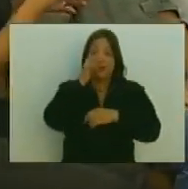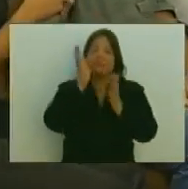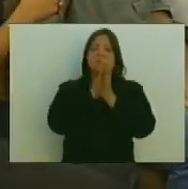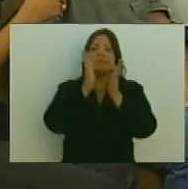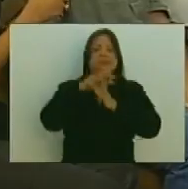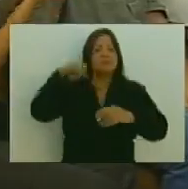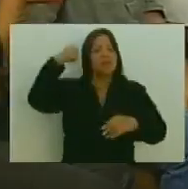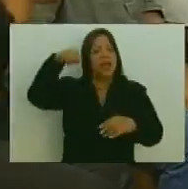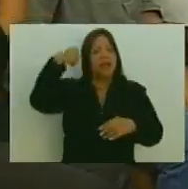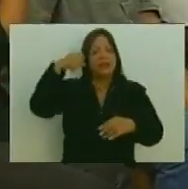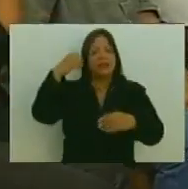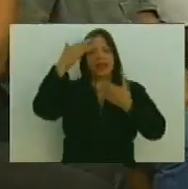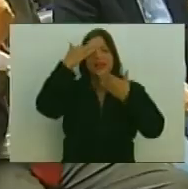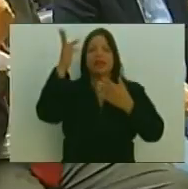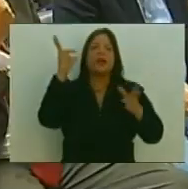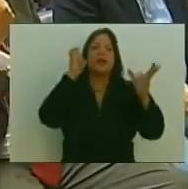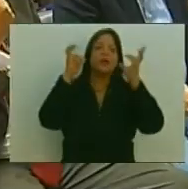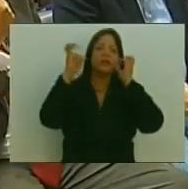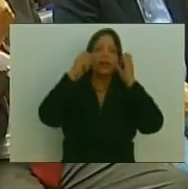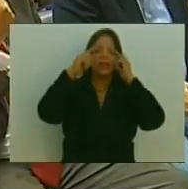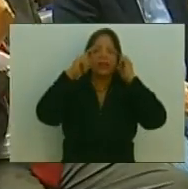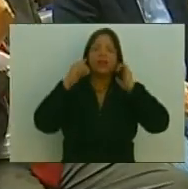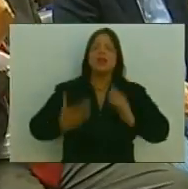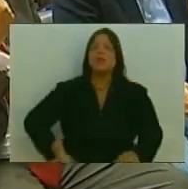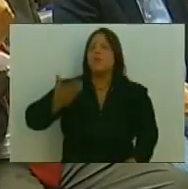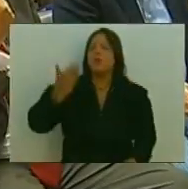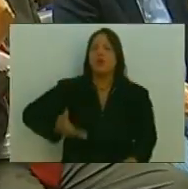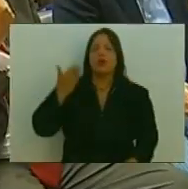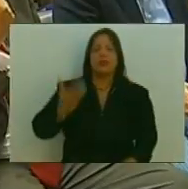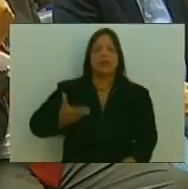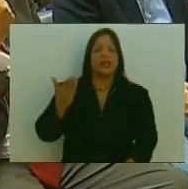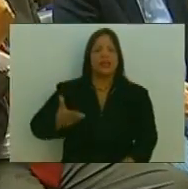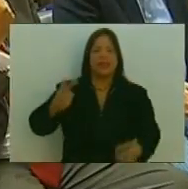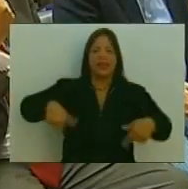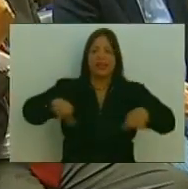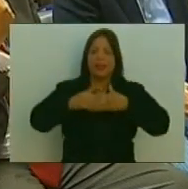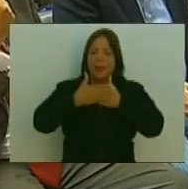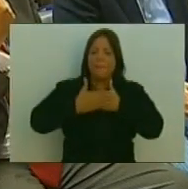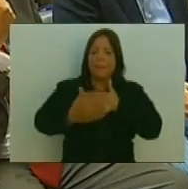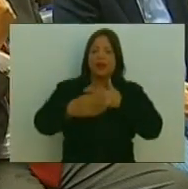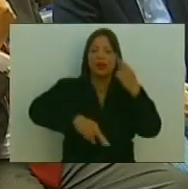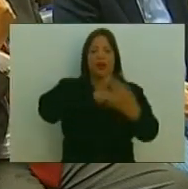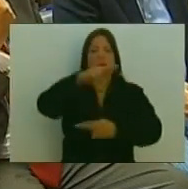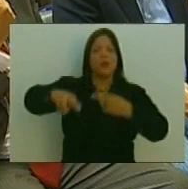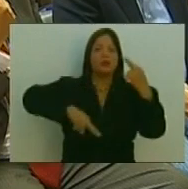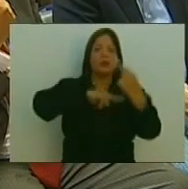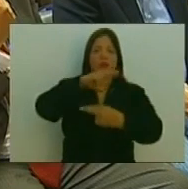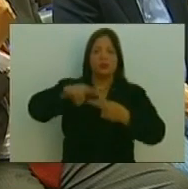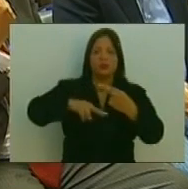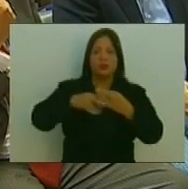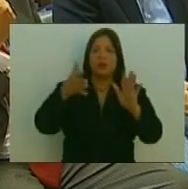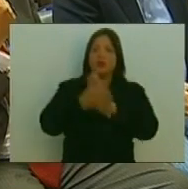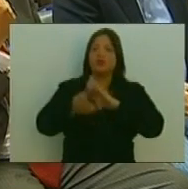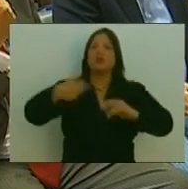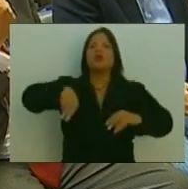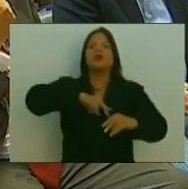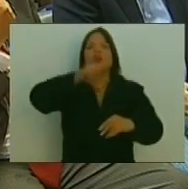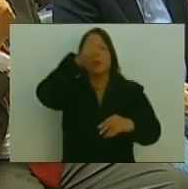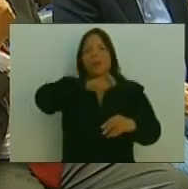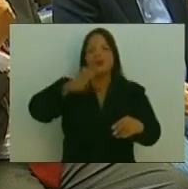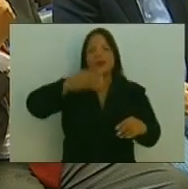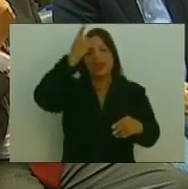están escuchando, que qué importante ha sido el paso de la Revolución Bolivariana sobre nosotros, las personas